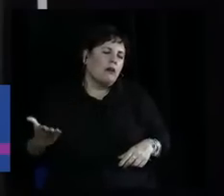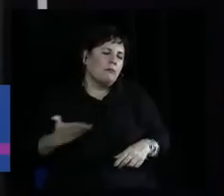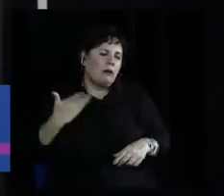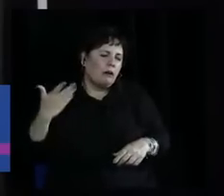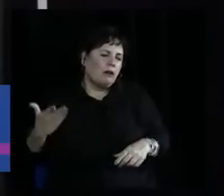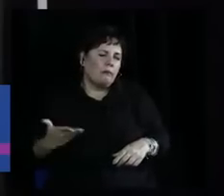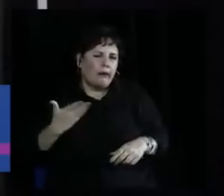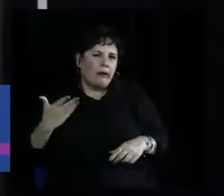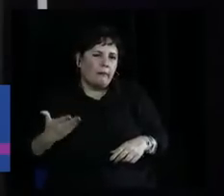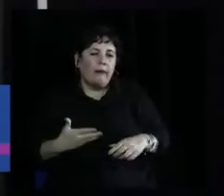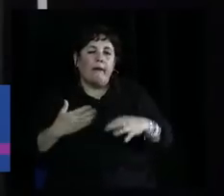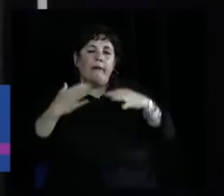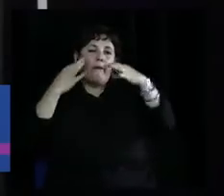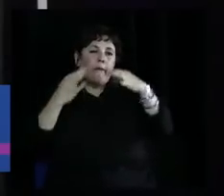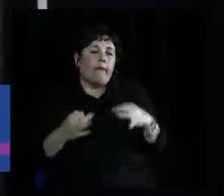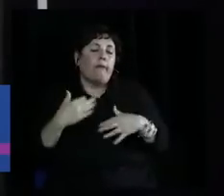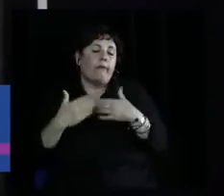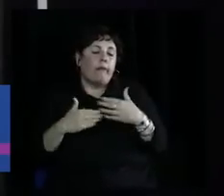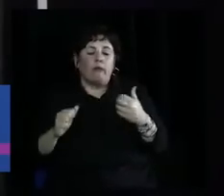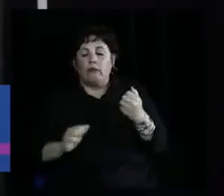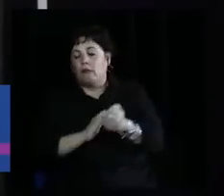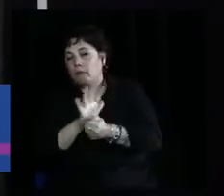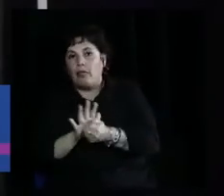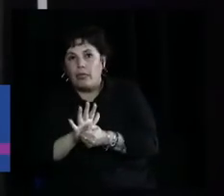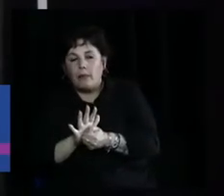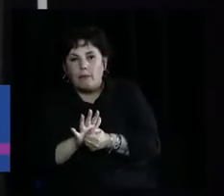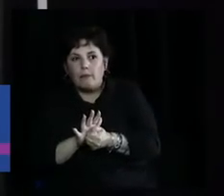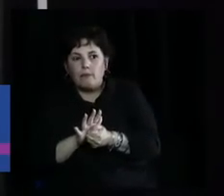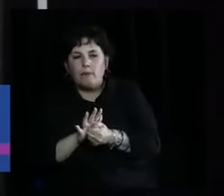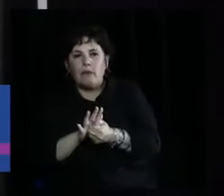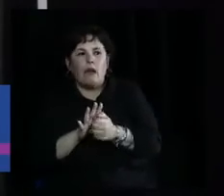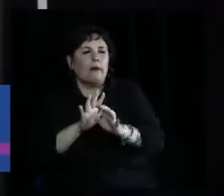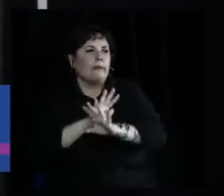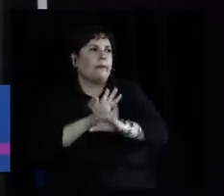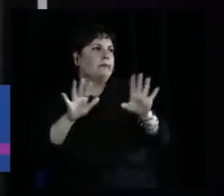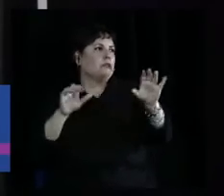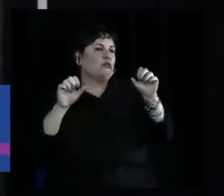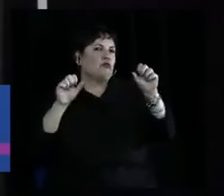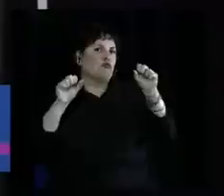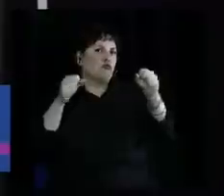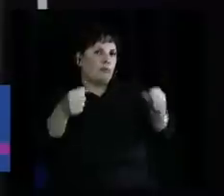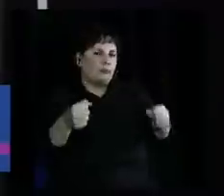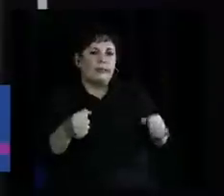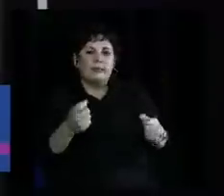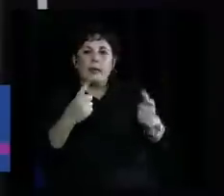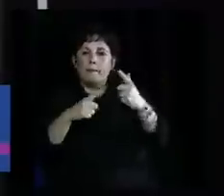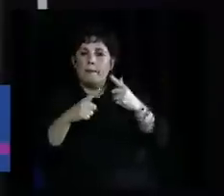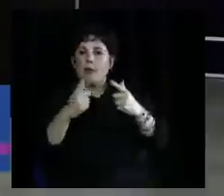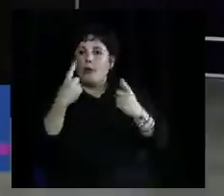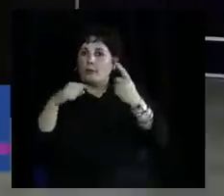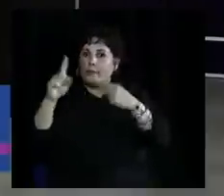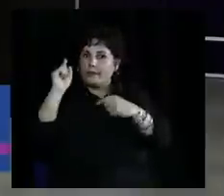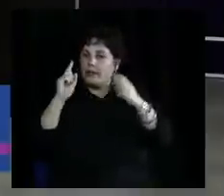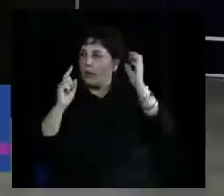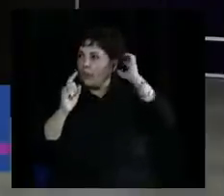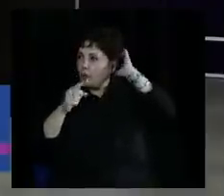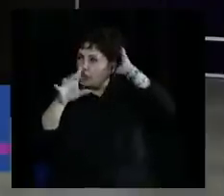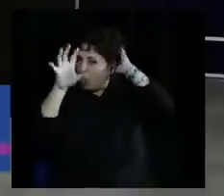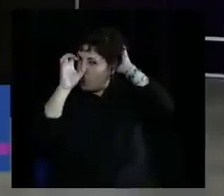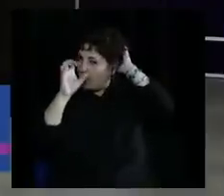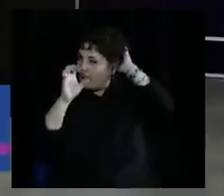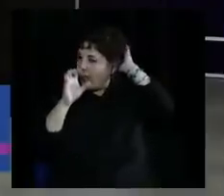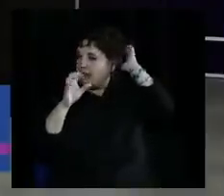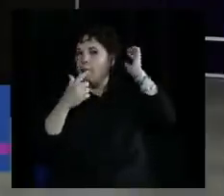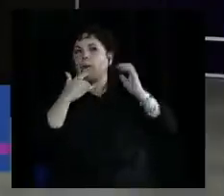movilizado y claro, vino la pandemia. Y ahí fue que se suspendió, digamos. Sin embargo, también hacia final del año pasado, Leandro, te vas a acordar cuando,